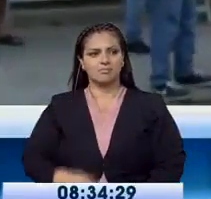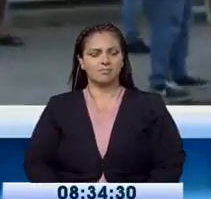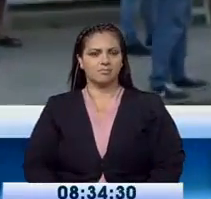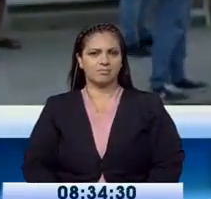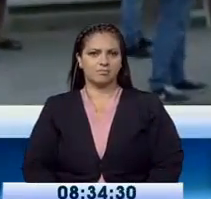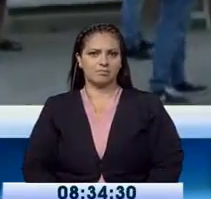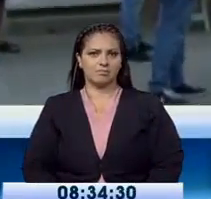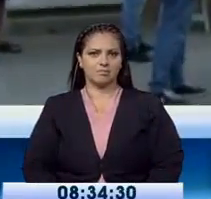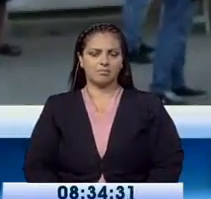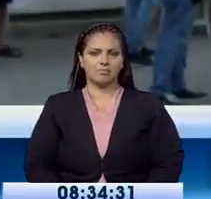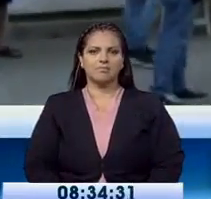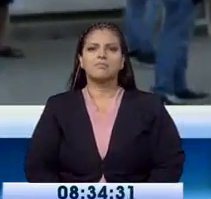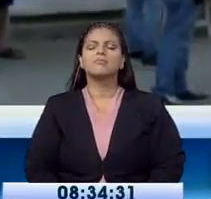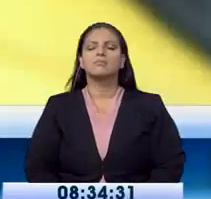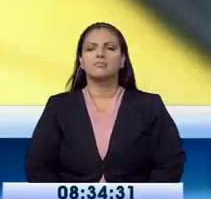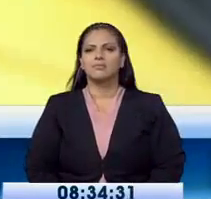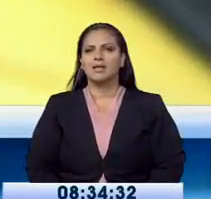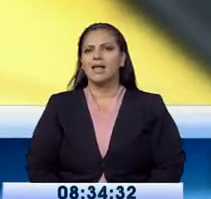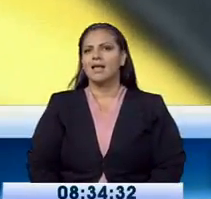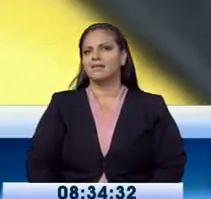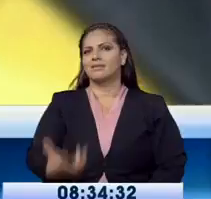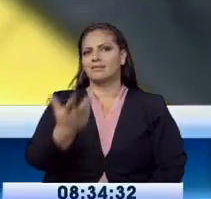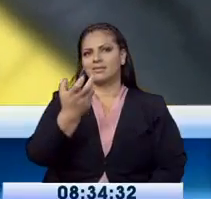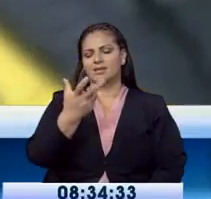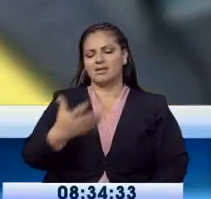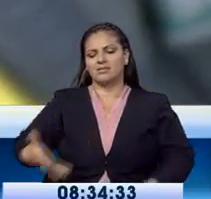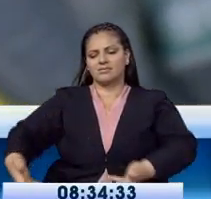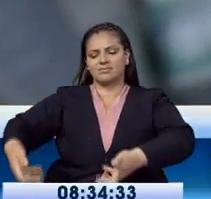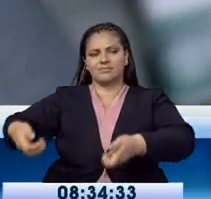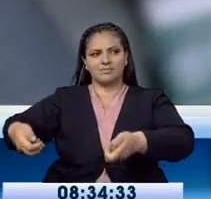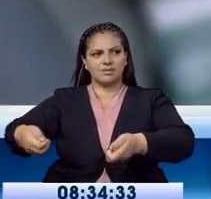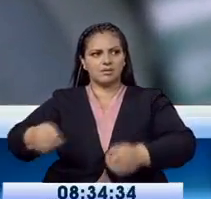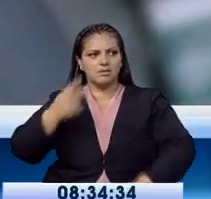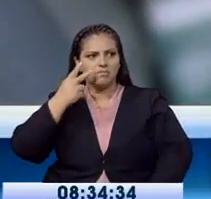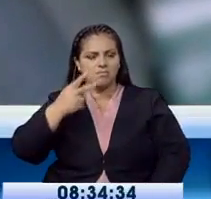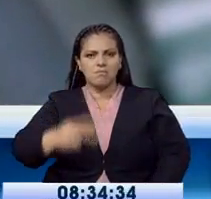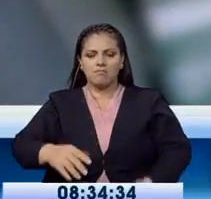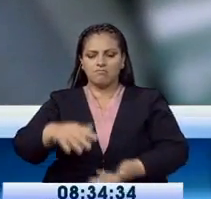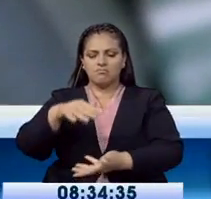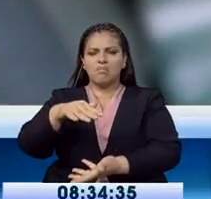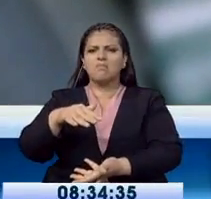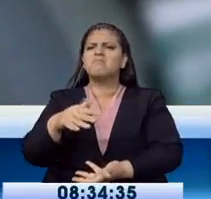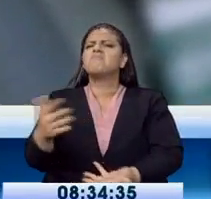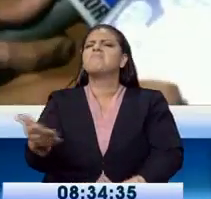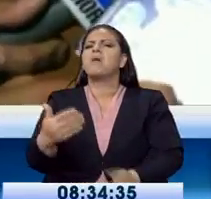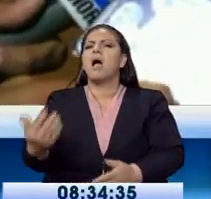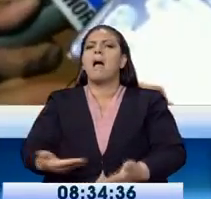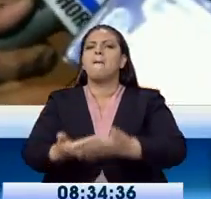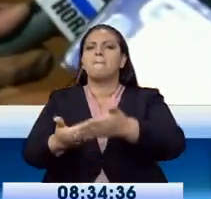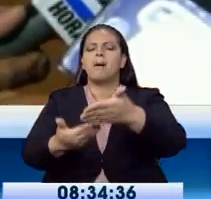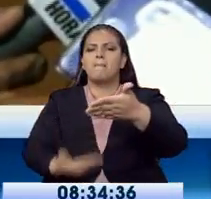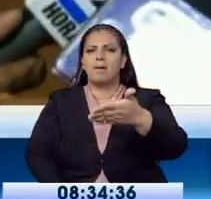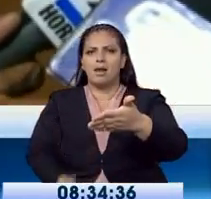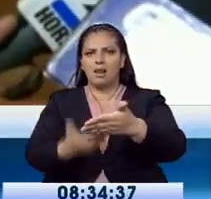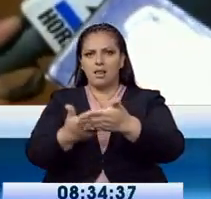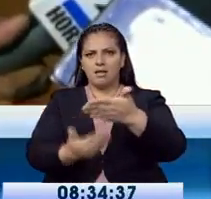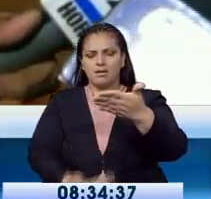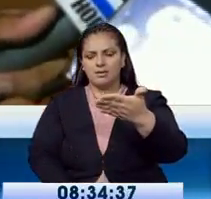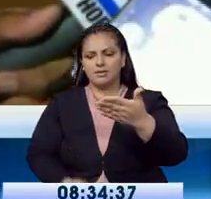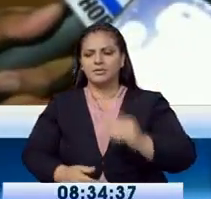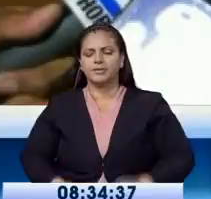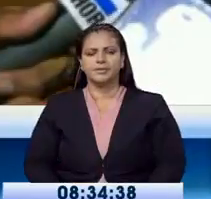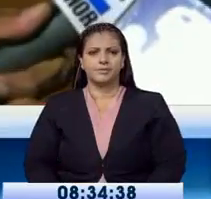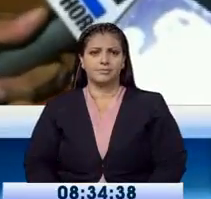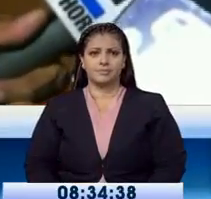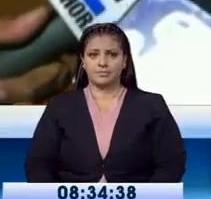13 cartones de los que contienen resmas de papel A4, ¿no? Pero están en este momento contabilizando el número de paquetes que